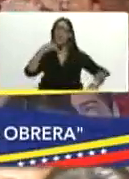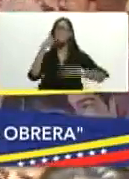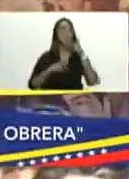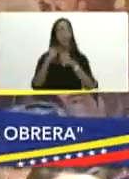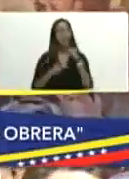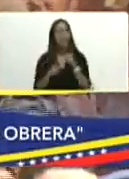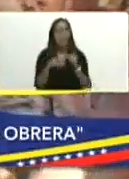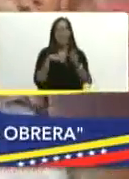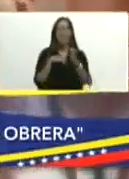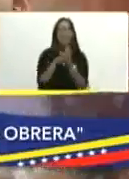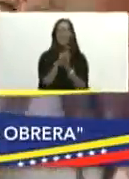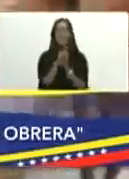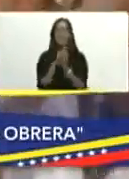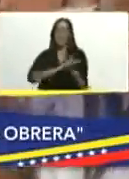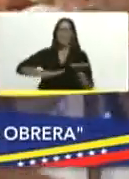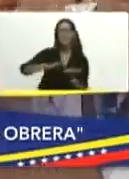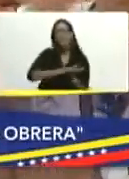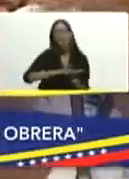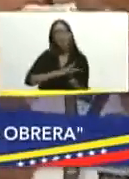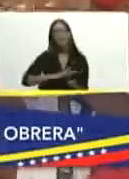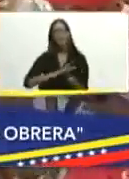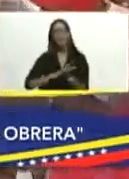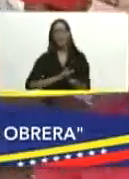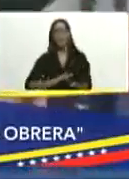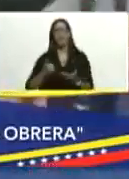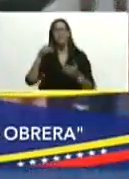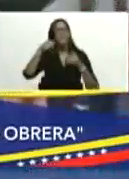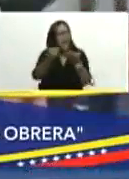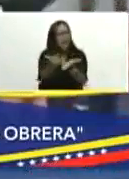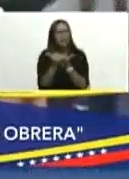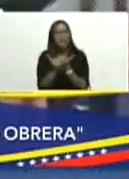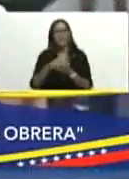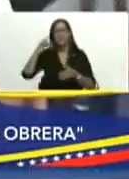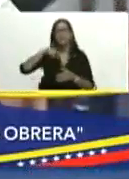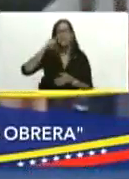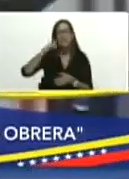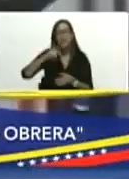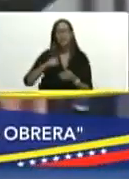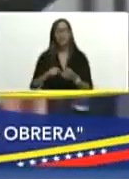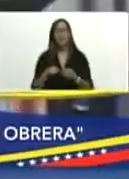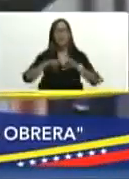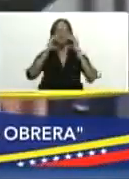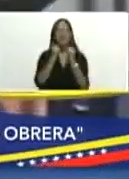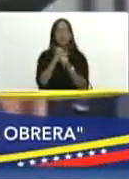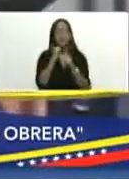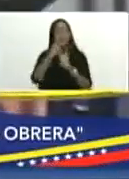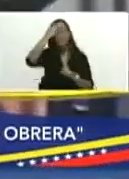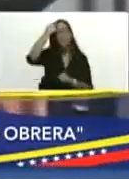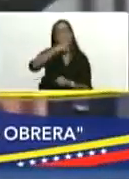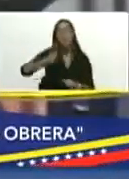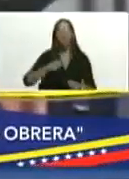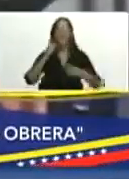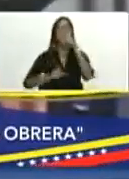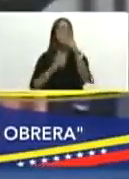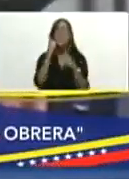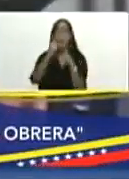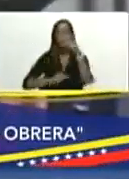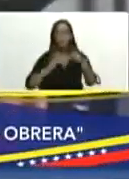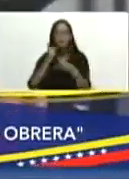crecer satisfacer bienes necesidades de la clase Obrera y del pueblo es producir